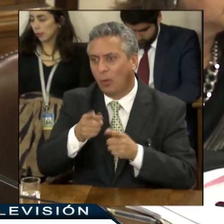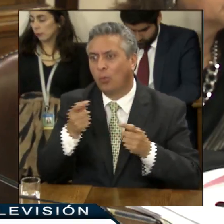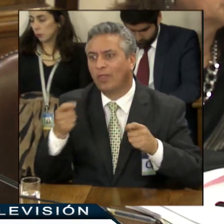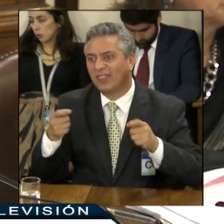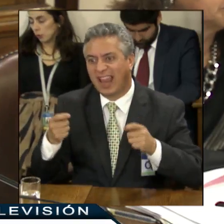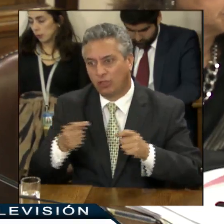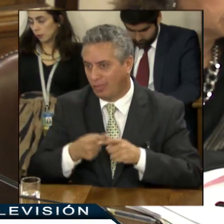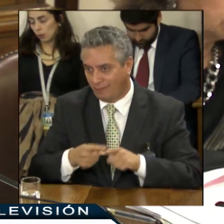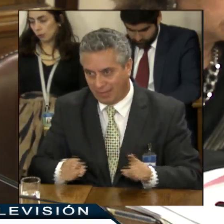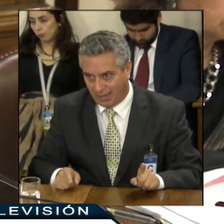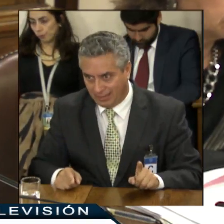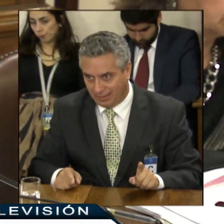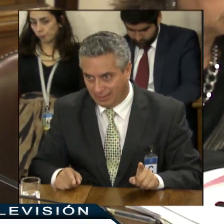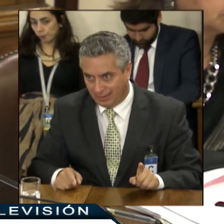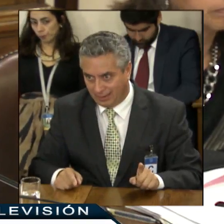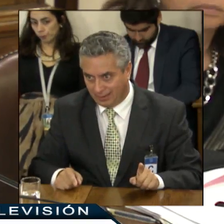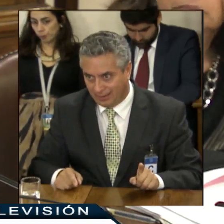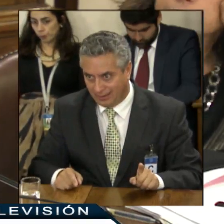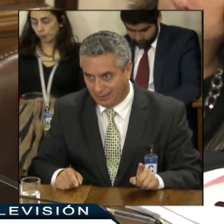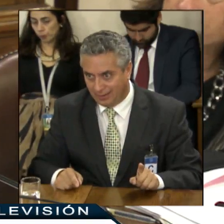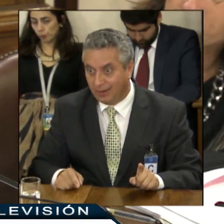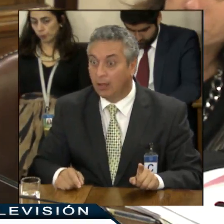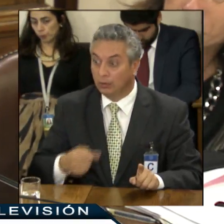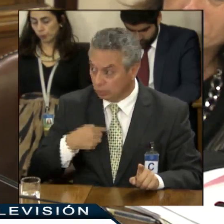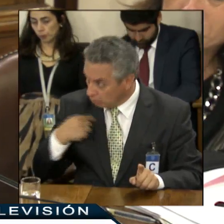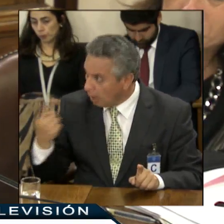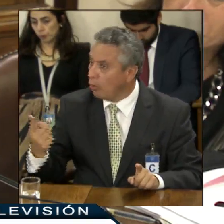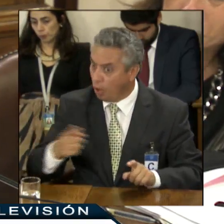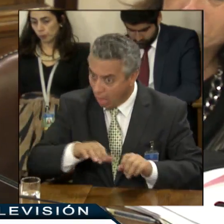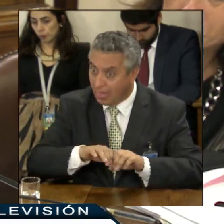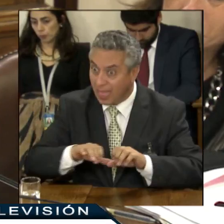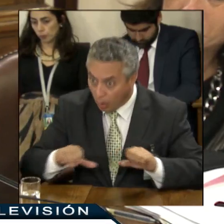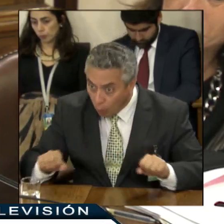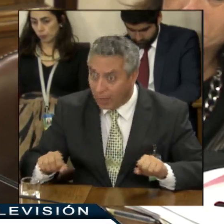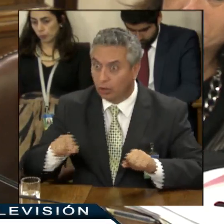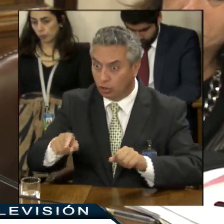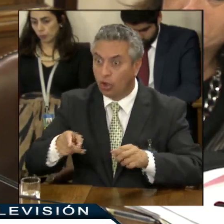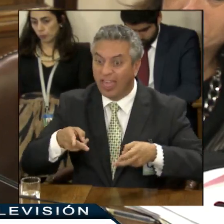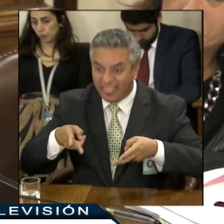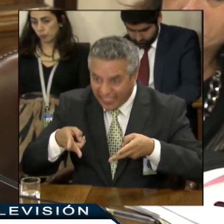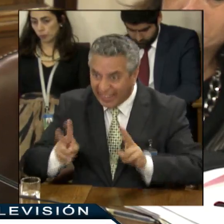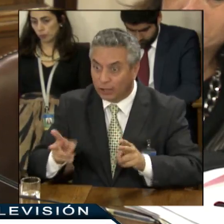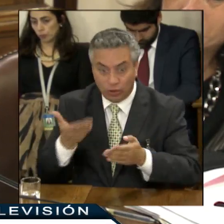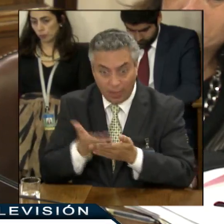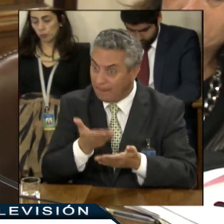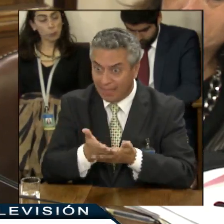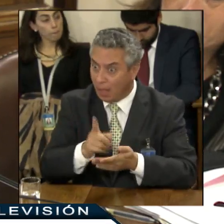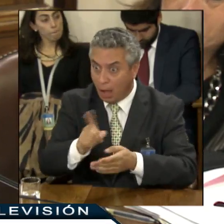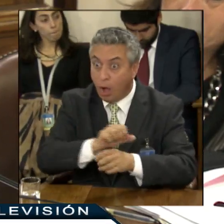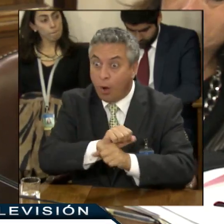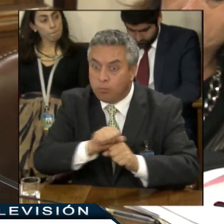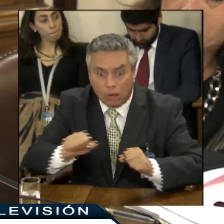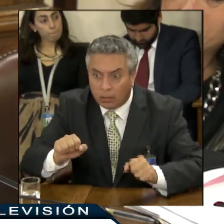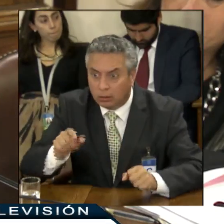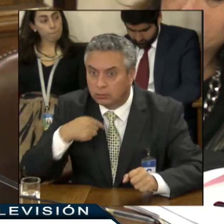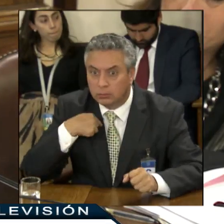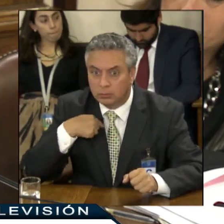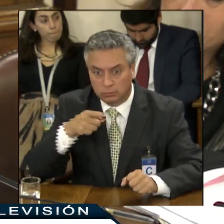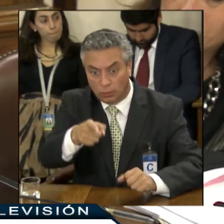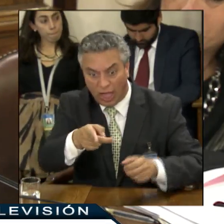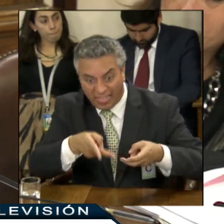tanto debiéramos ya estando de acuerdo en los contenidos los derechos que se demandan que nadie lo podría dejar de no